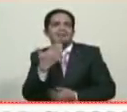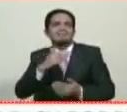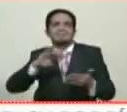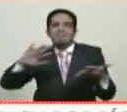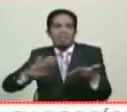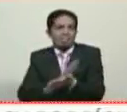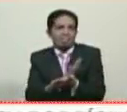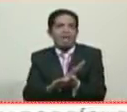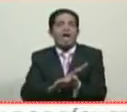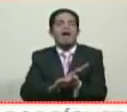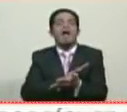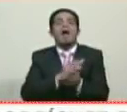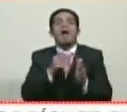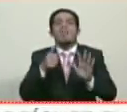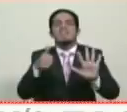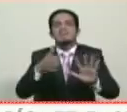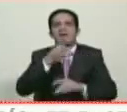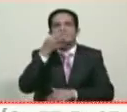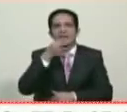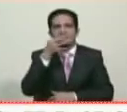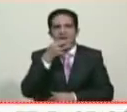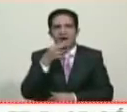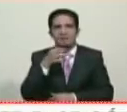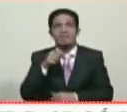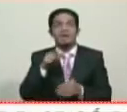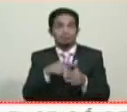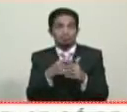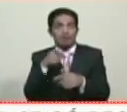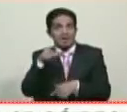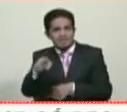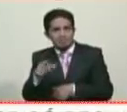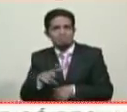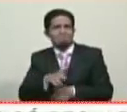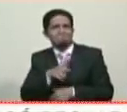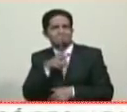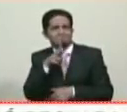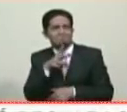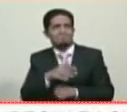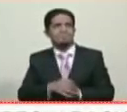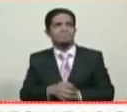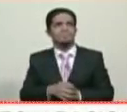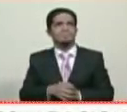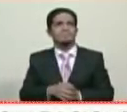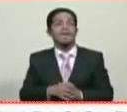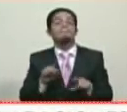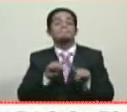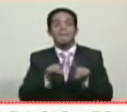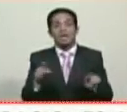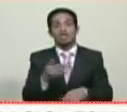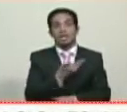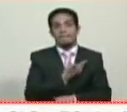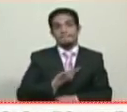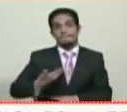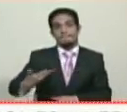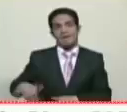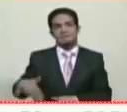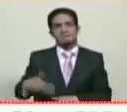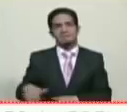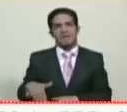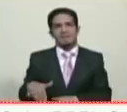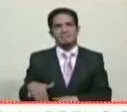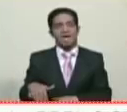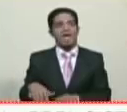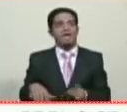fuego. De manera que este es un acto criminal que, sin embargo, el presidente de la República, aún estando en esos